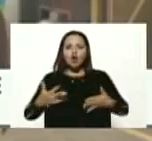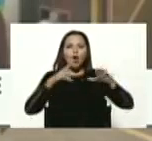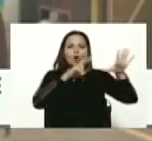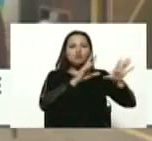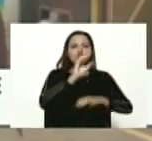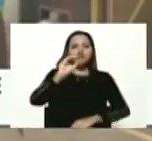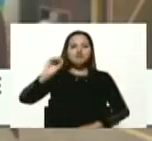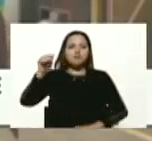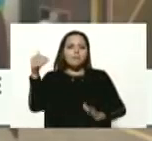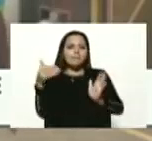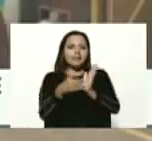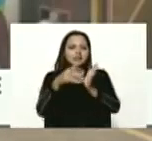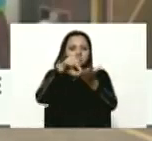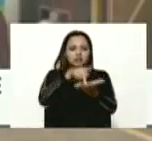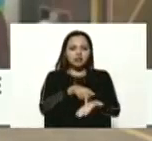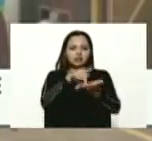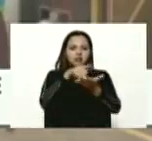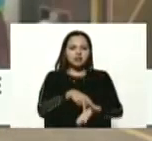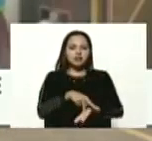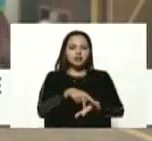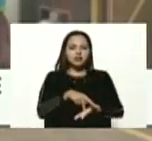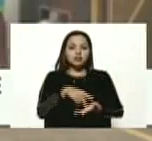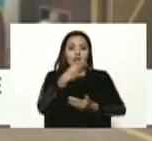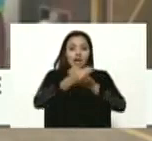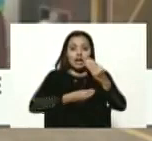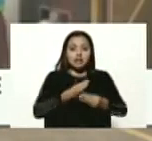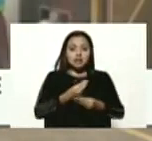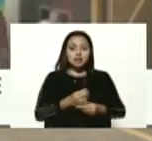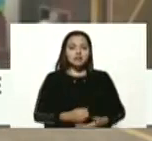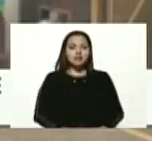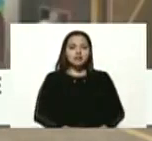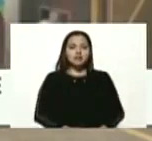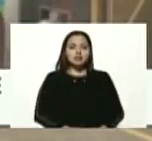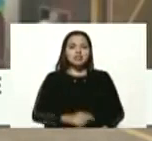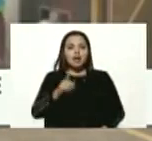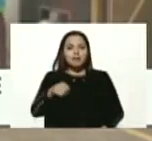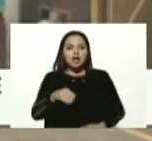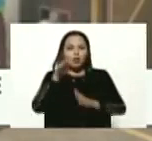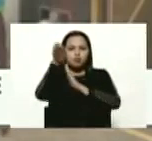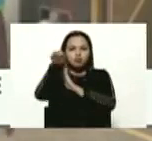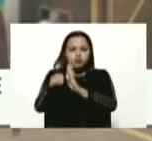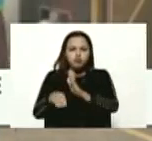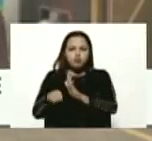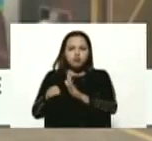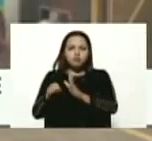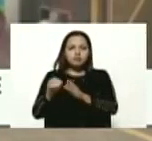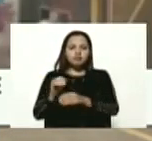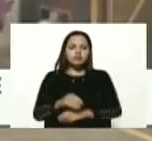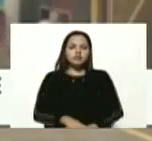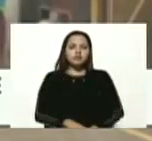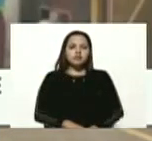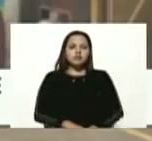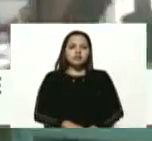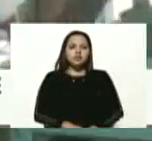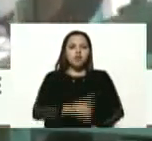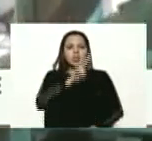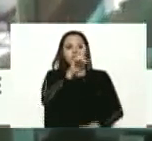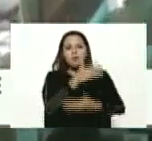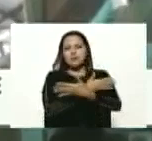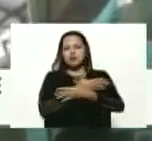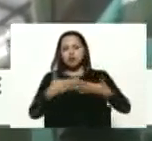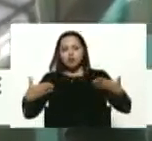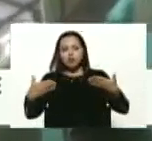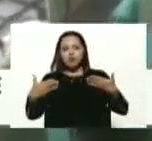2.800.000 kilos, la parte productiva, y la parte de almacenamiento de la planta son 2